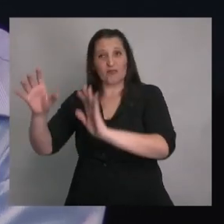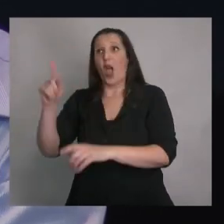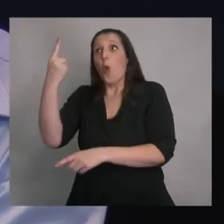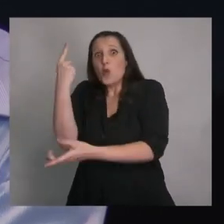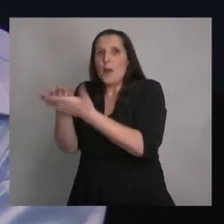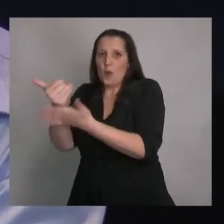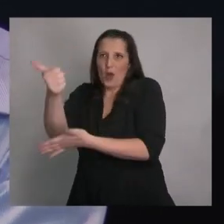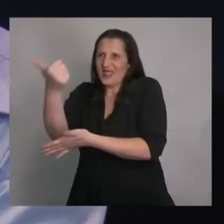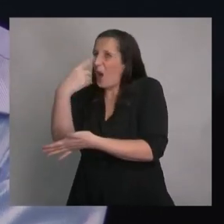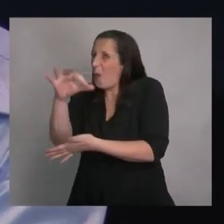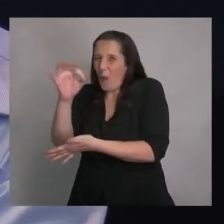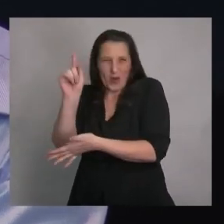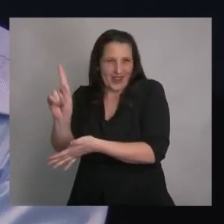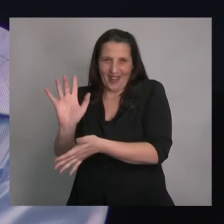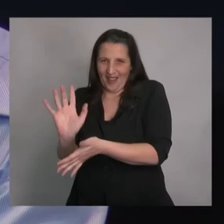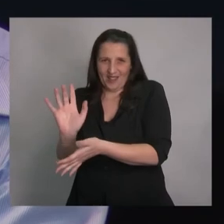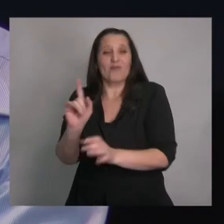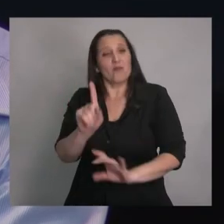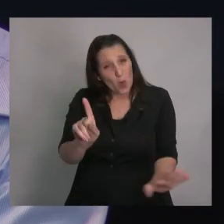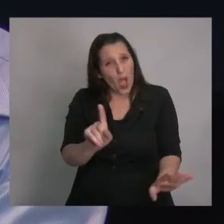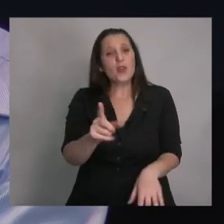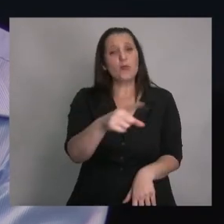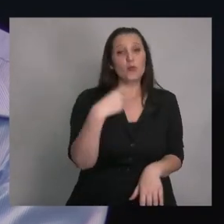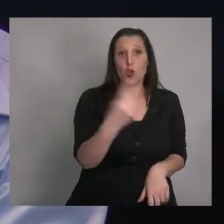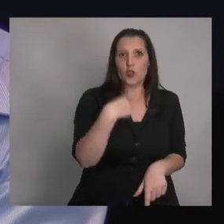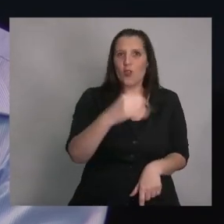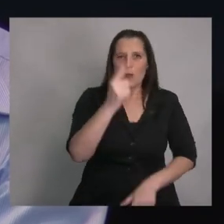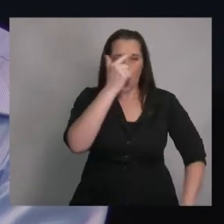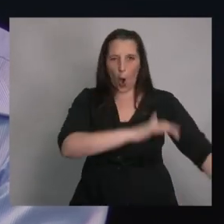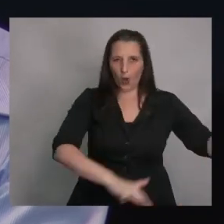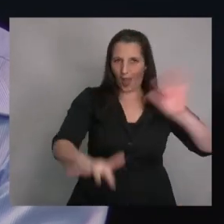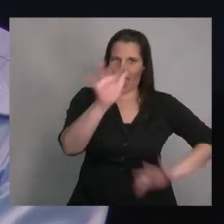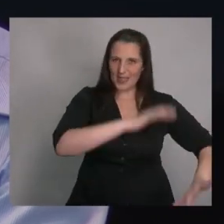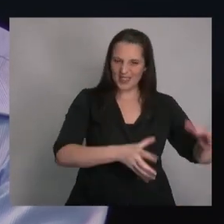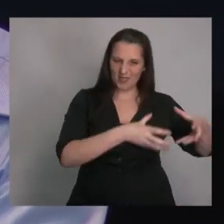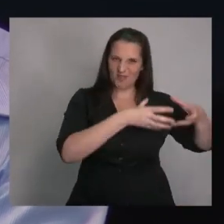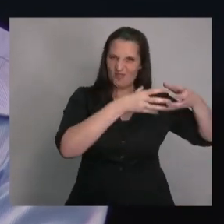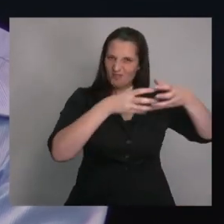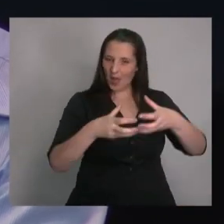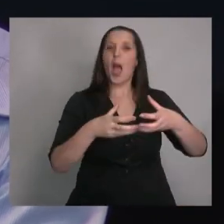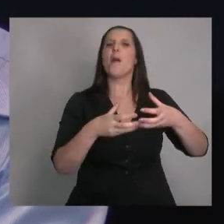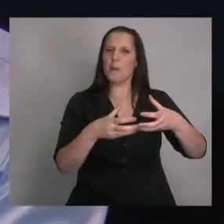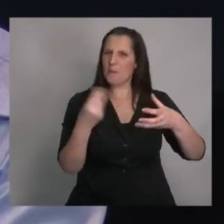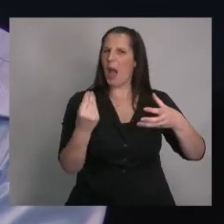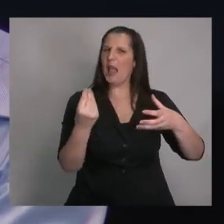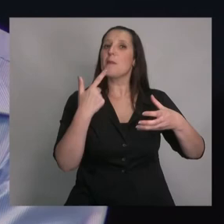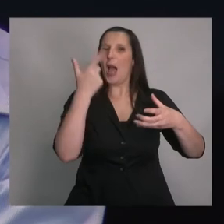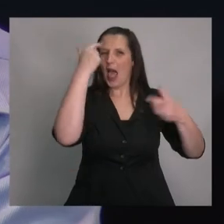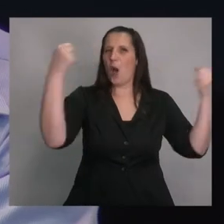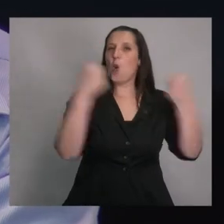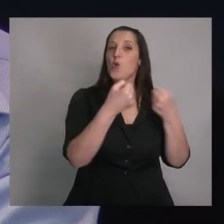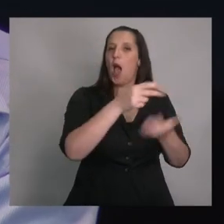sumarse organicemos una coalición de los pueblos para presentar una convención de regulación